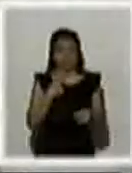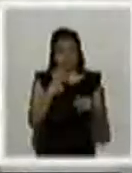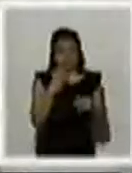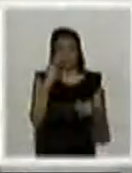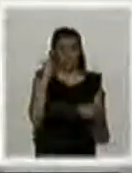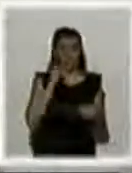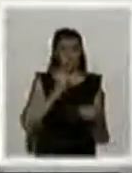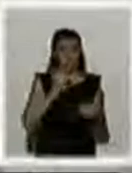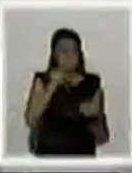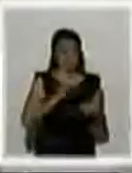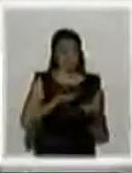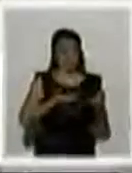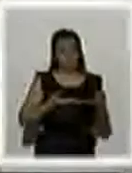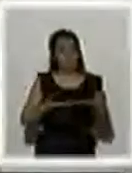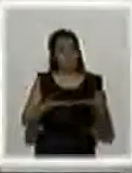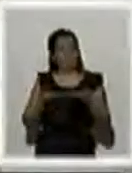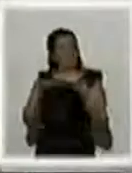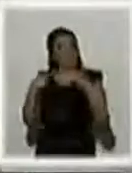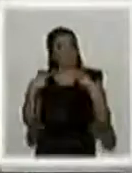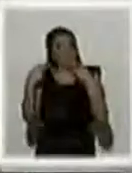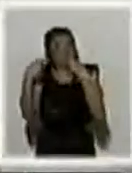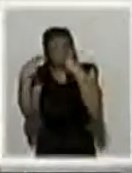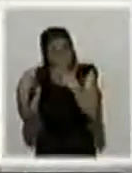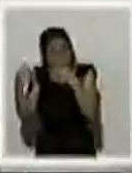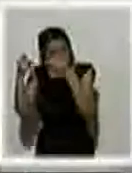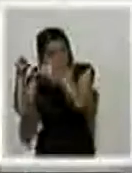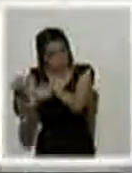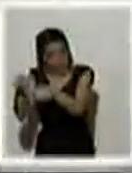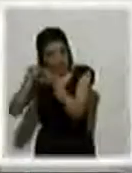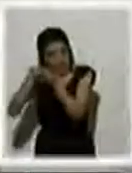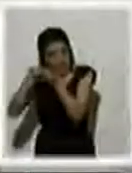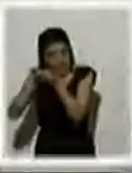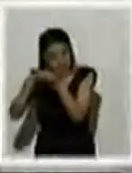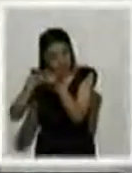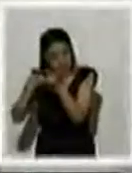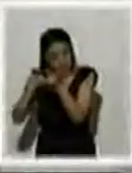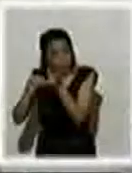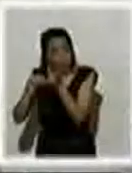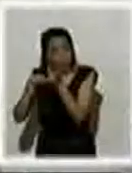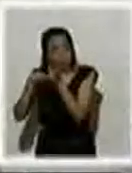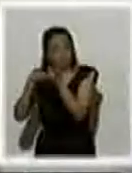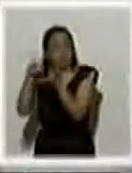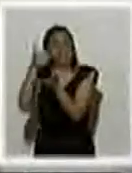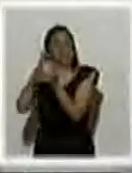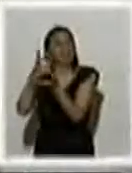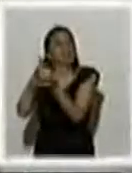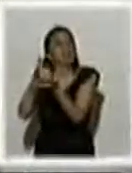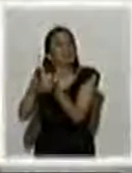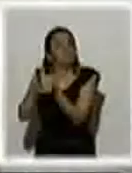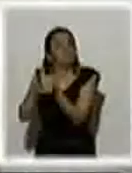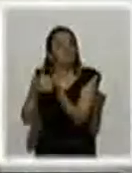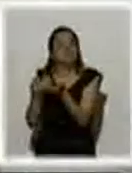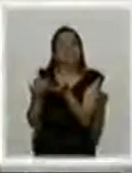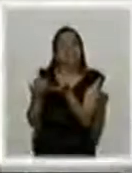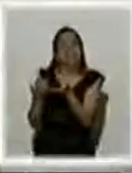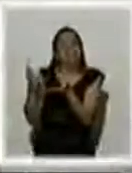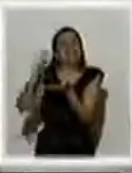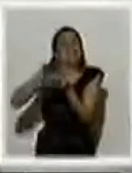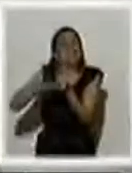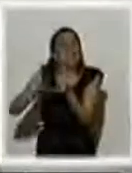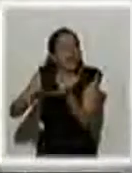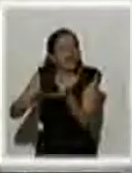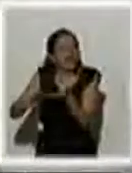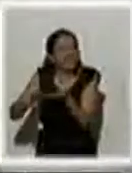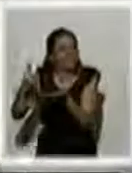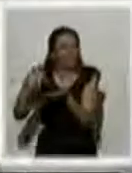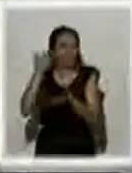Cámara de Diputados y formar allí bloques que van a defender ideas, principios y valores. Yo les